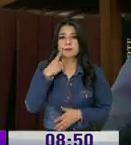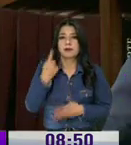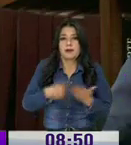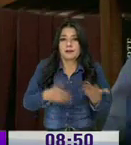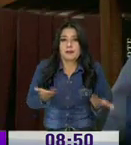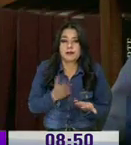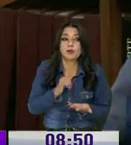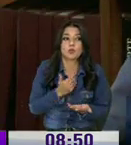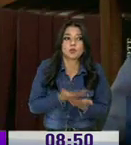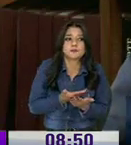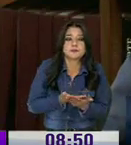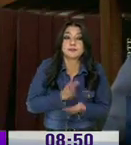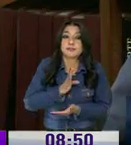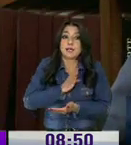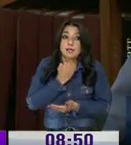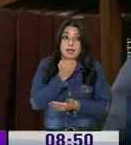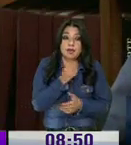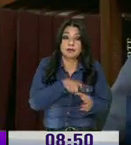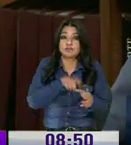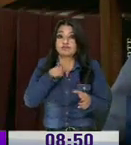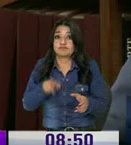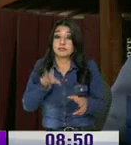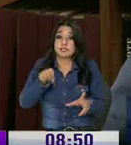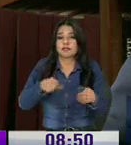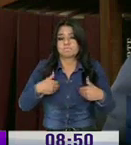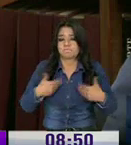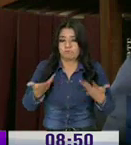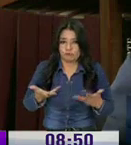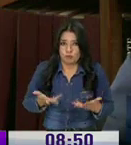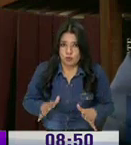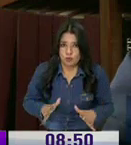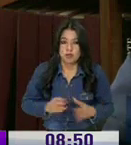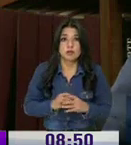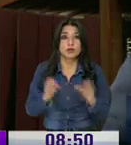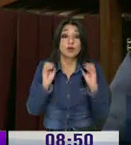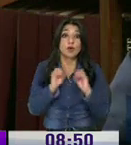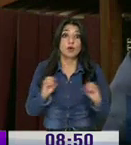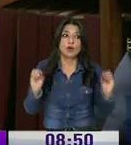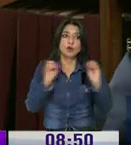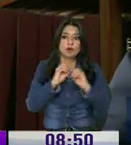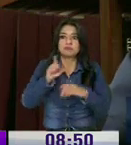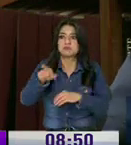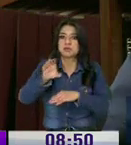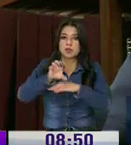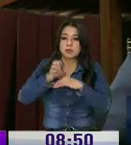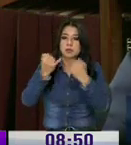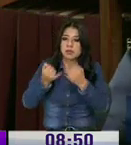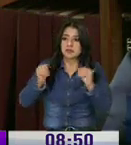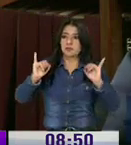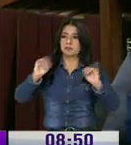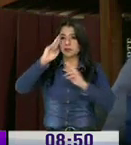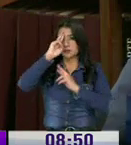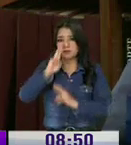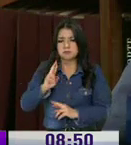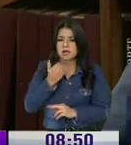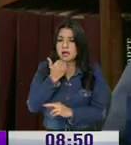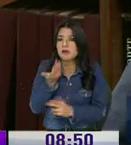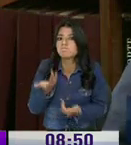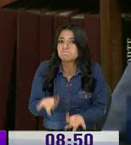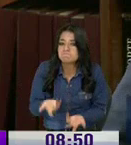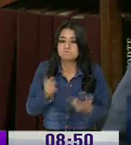justificativo técnico, no le encuentro un justificativo soberano, no le encuentro un